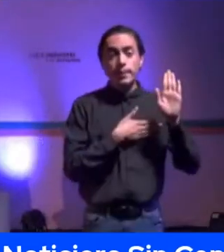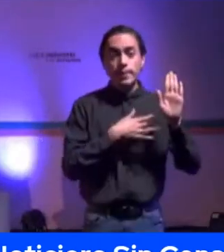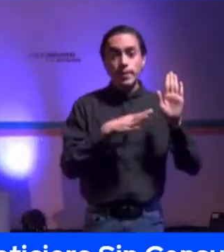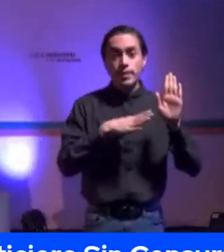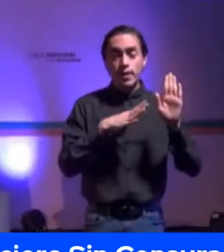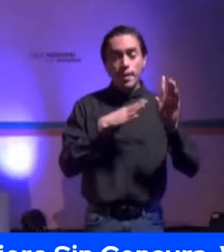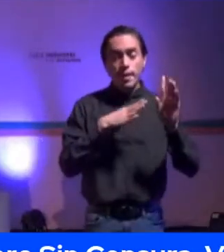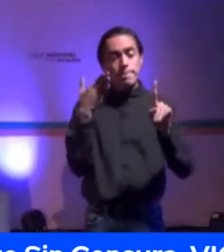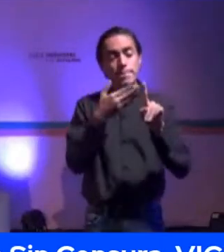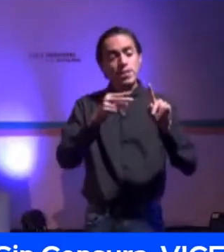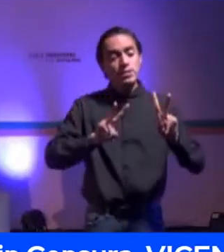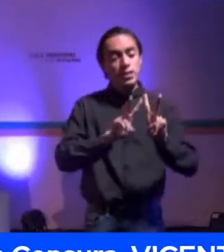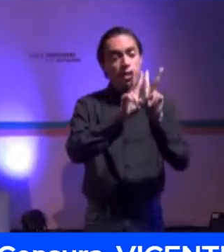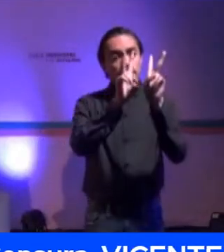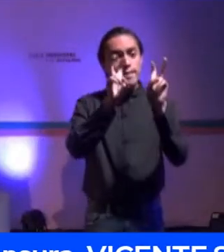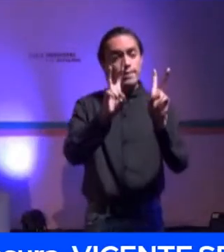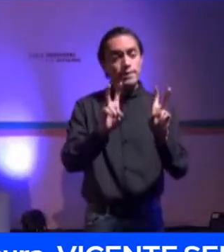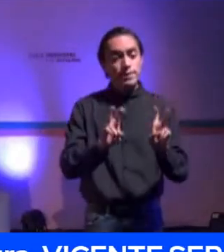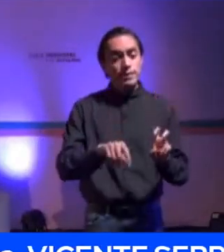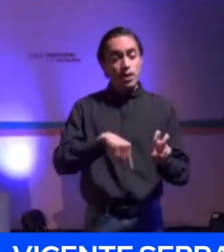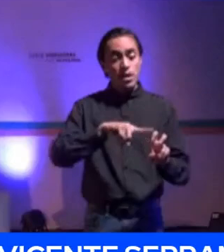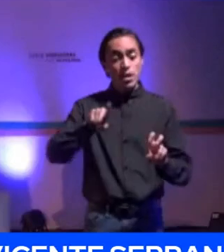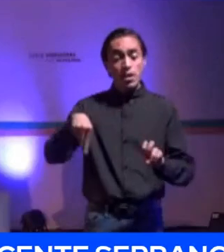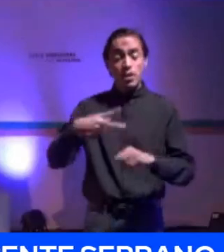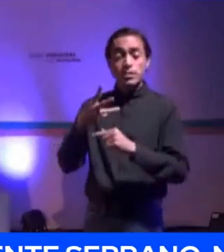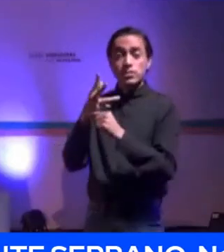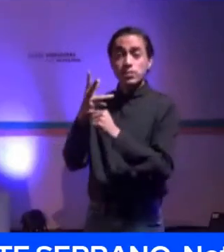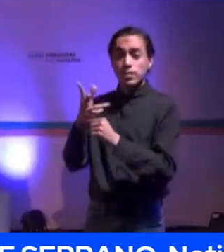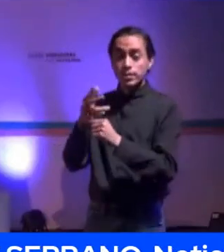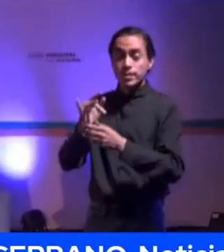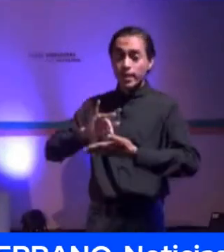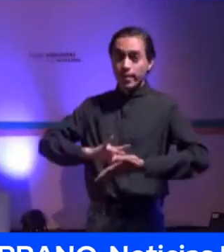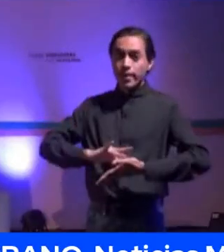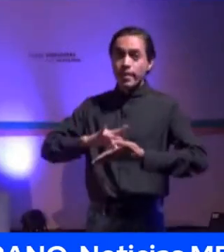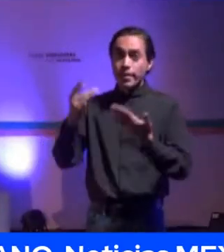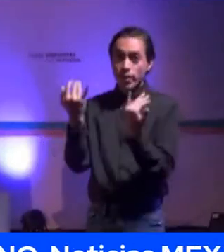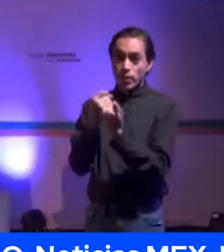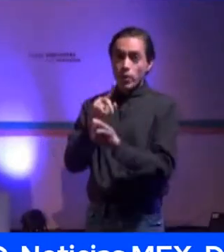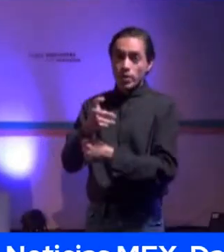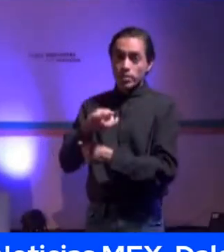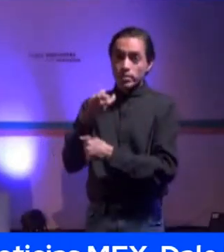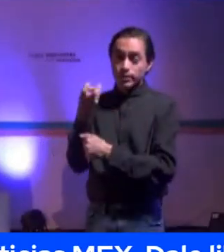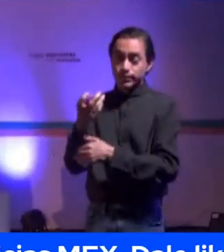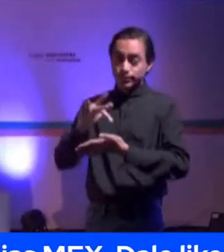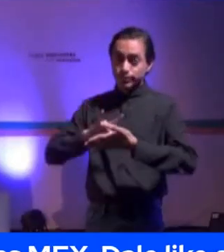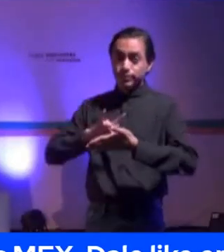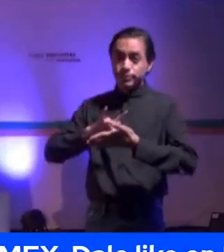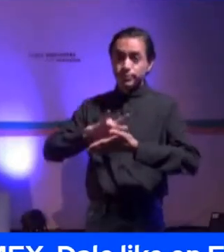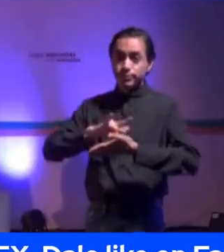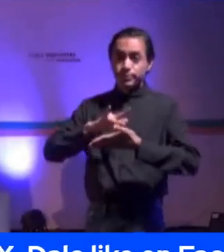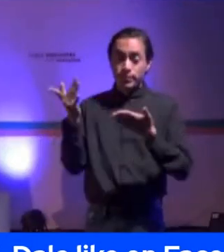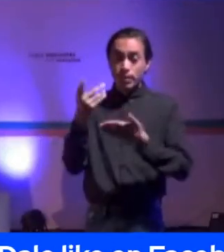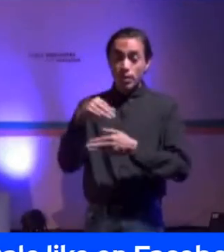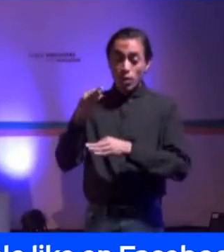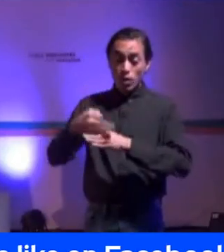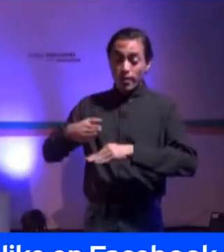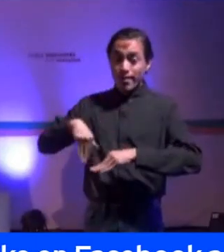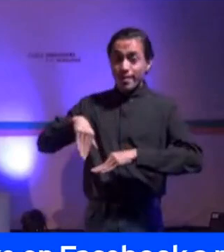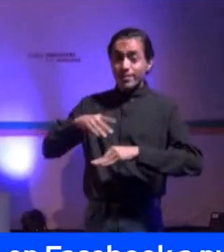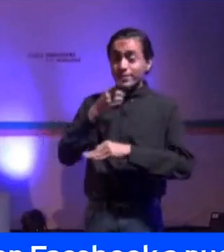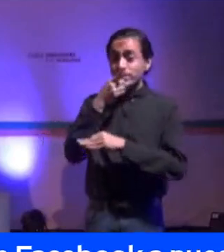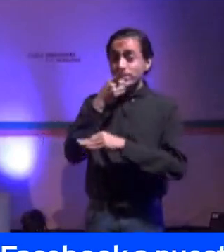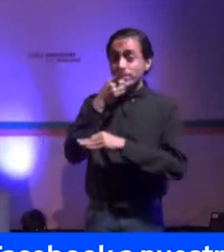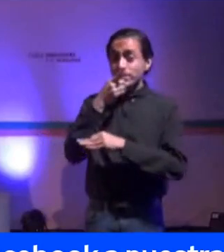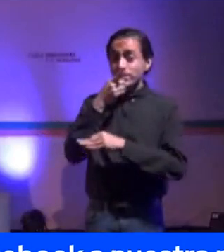en estos temas que has puesto sobre la mesa, y te agradezco que nos pongas sobre la mesa esto que es tan